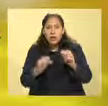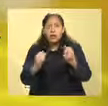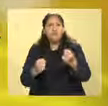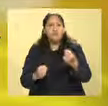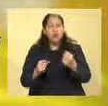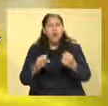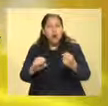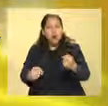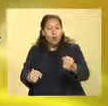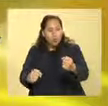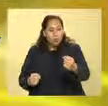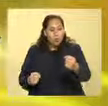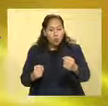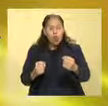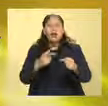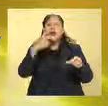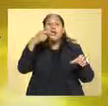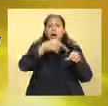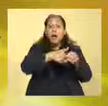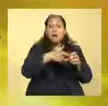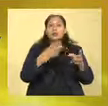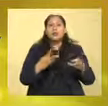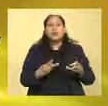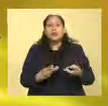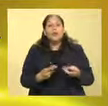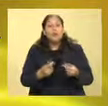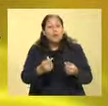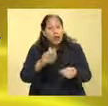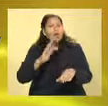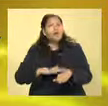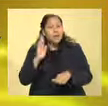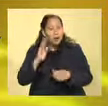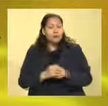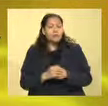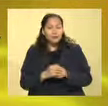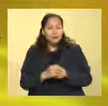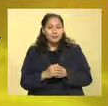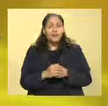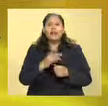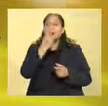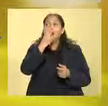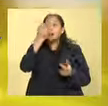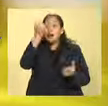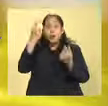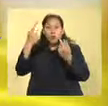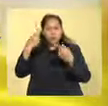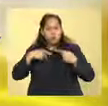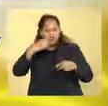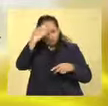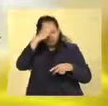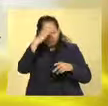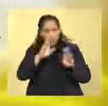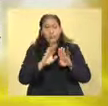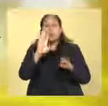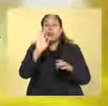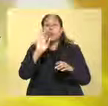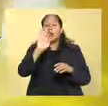ni arranques. ¿Por qué? Porque querer o no, gastas mucha gasolina. Dicen los expertos que te ahorras el